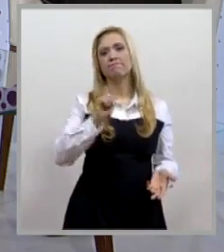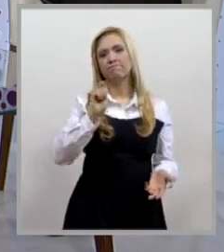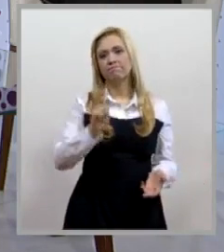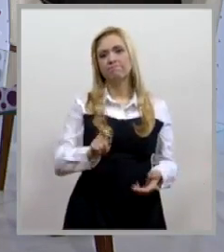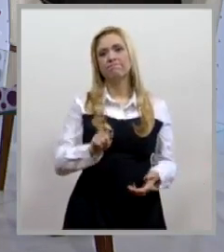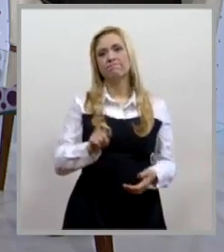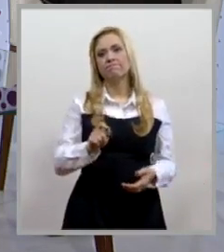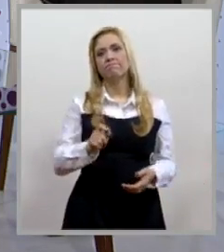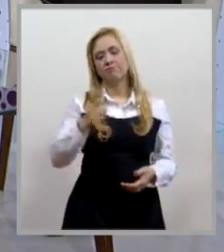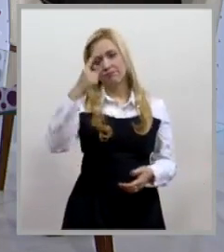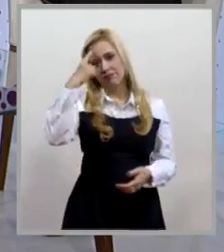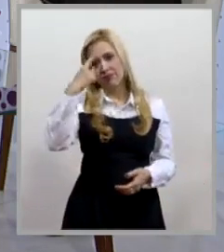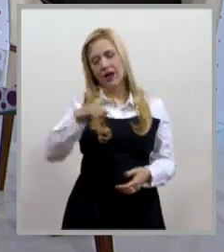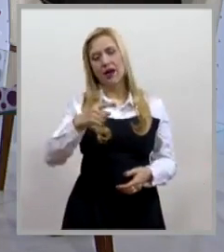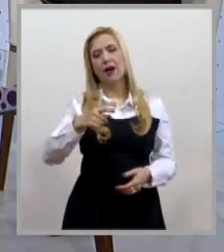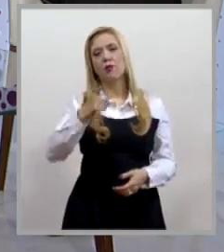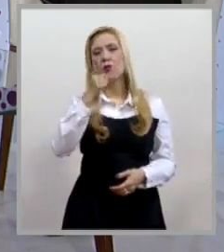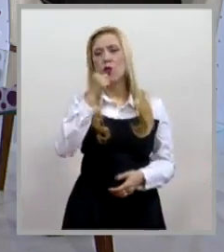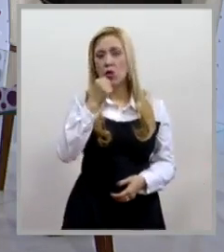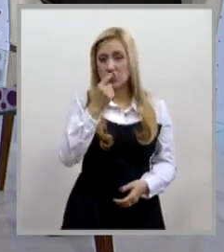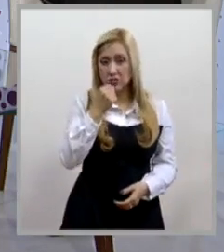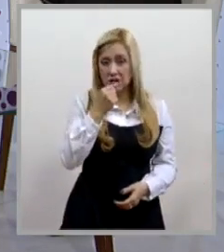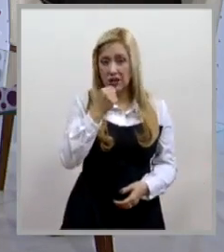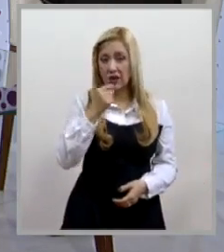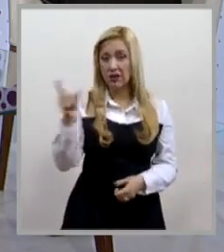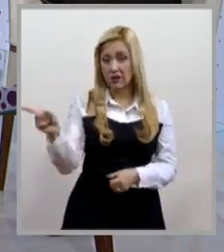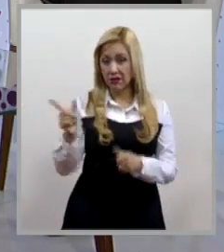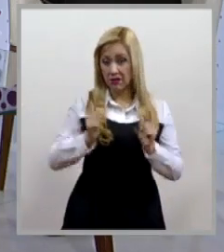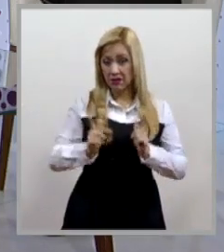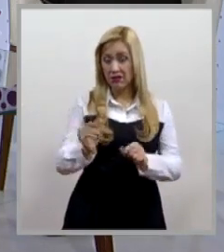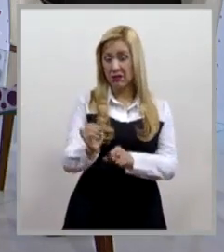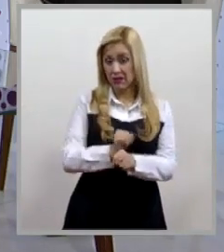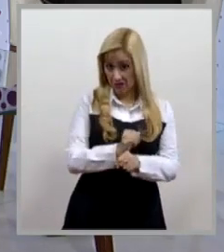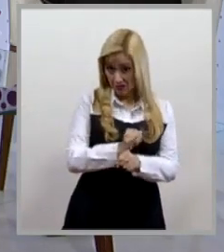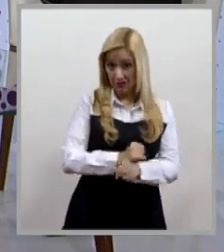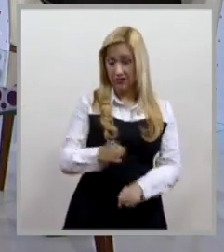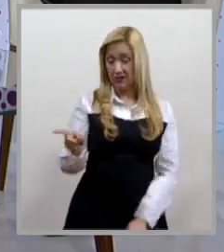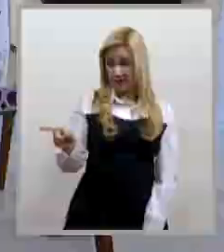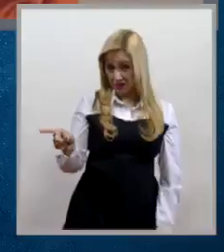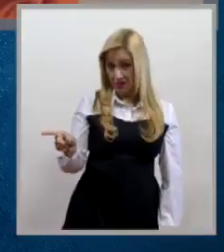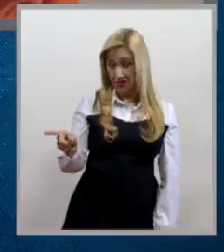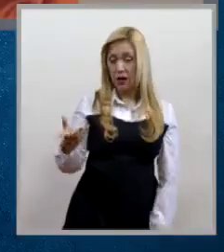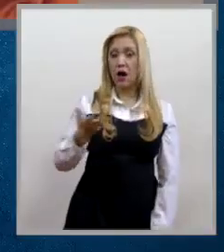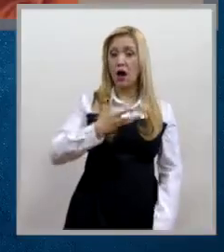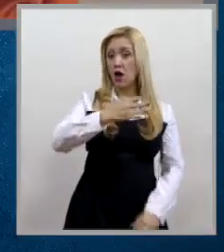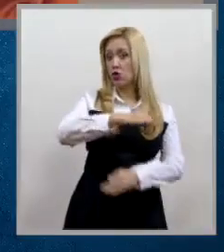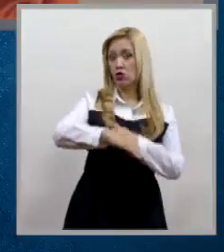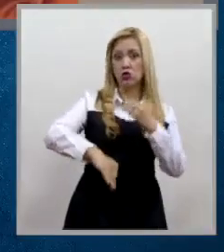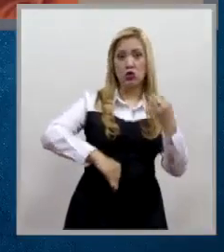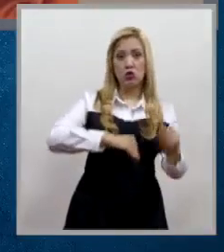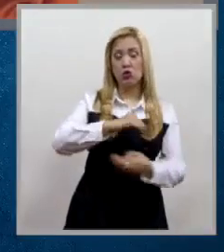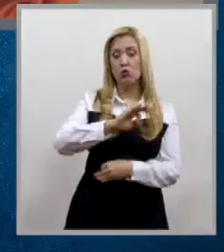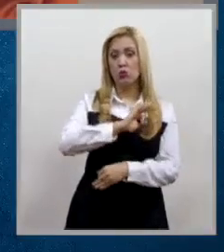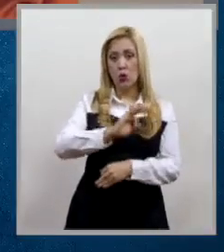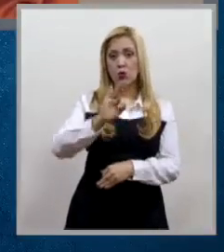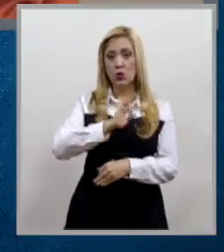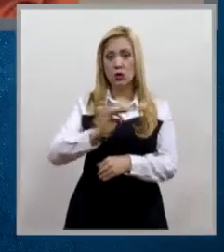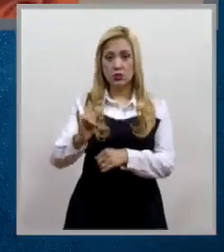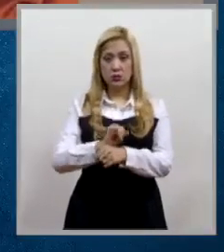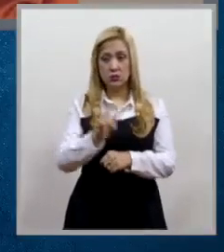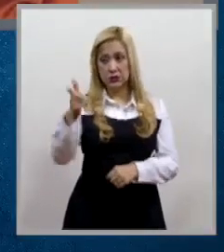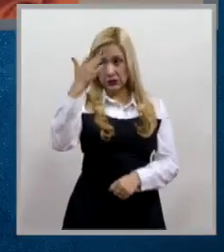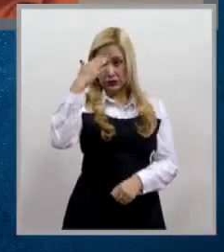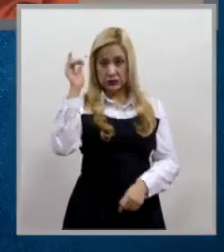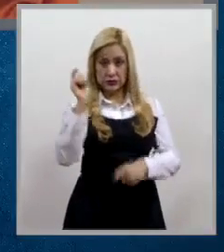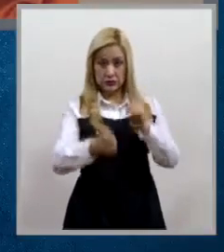y Administración de Justicia están haciendo toda su tarea, tienen todos los elementos, están capacitándose